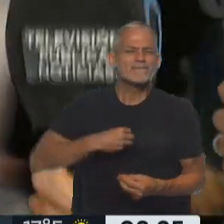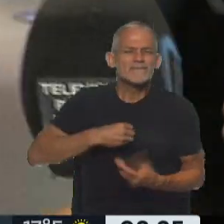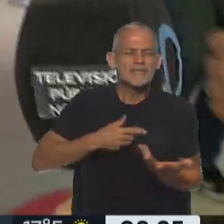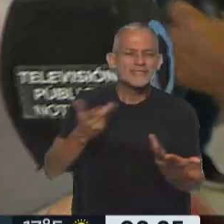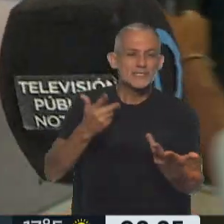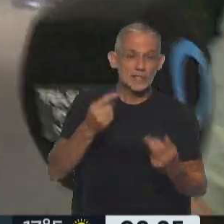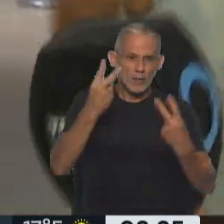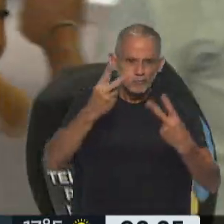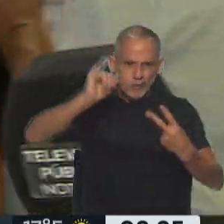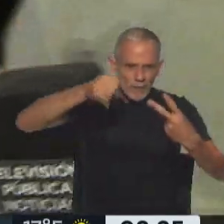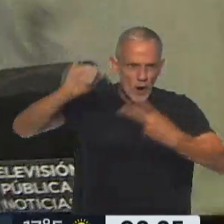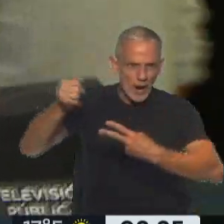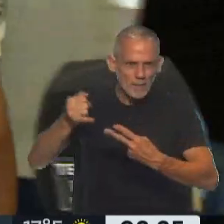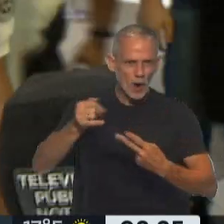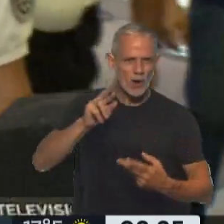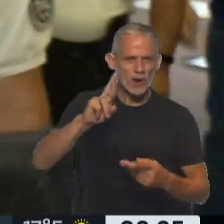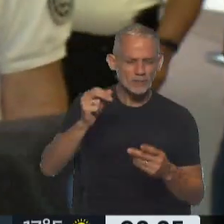ser bicampeón del rally